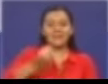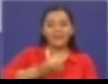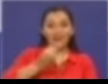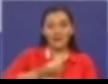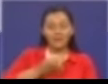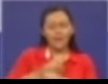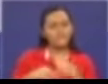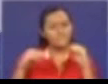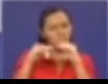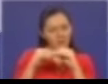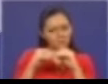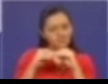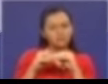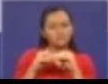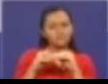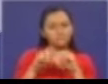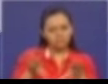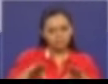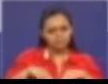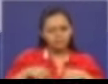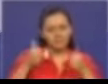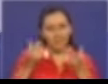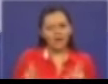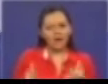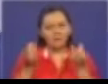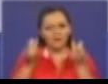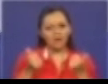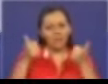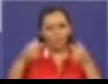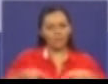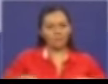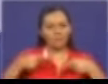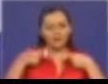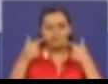Trabajamos por una cultura de calidad para el buen vivir.